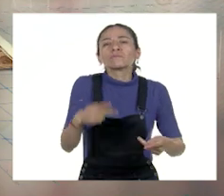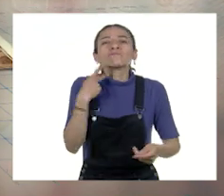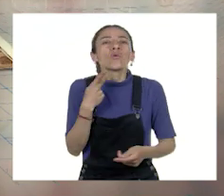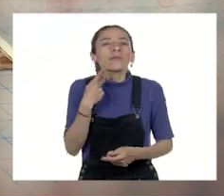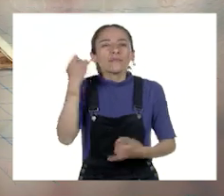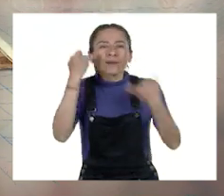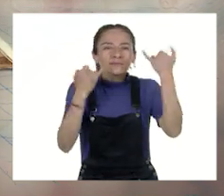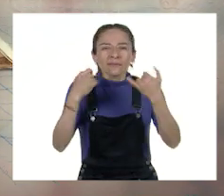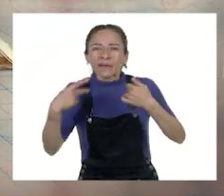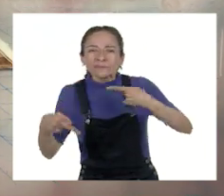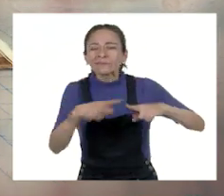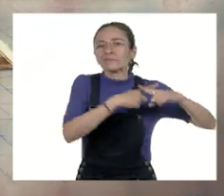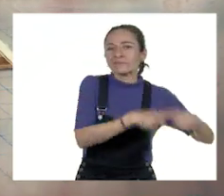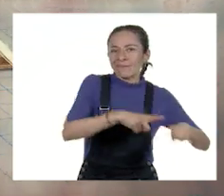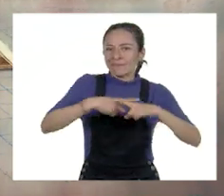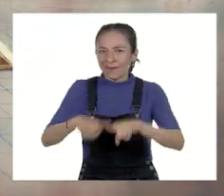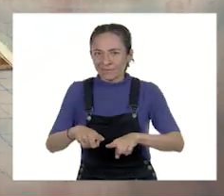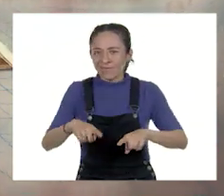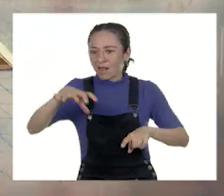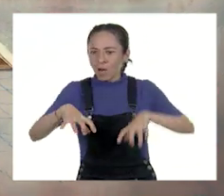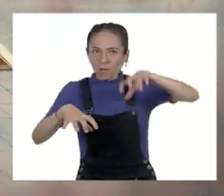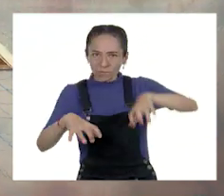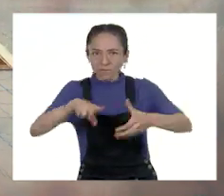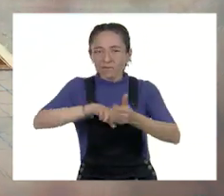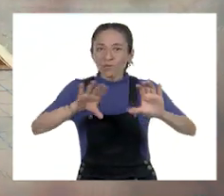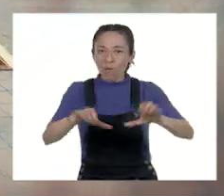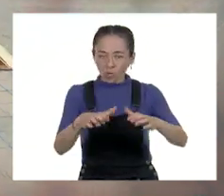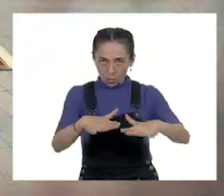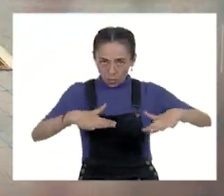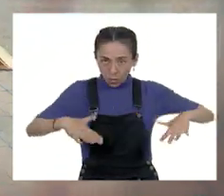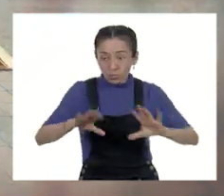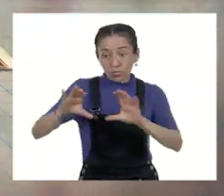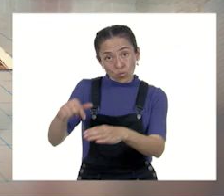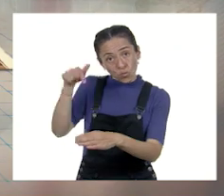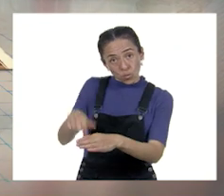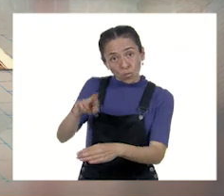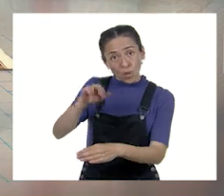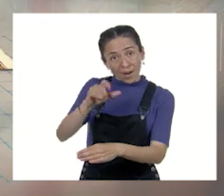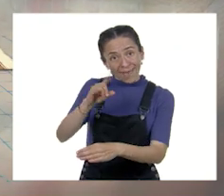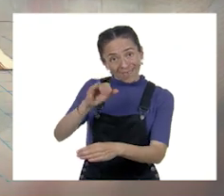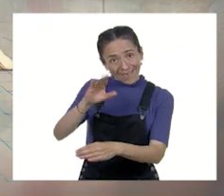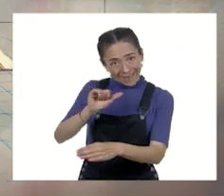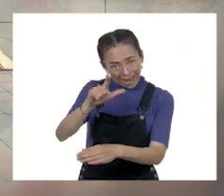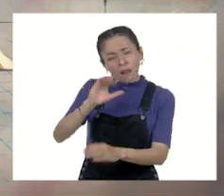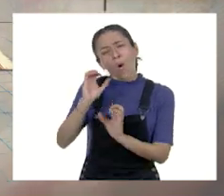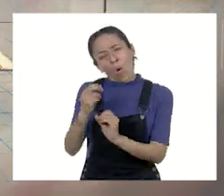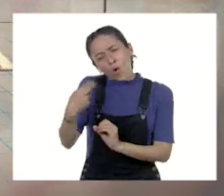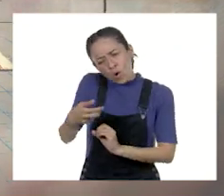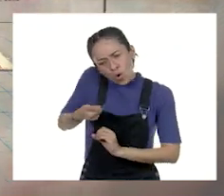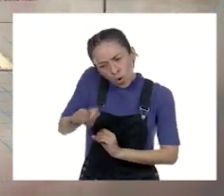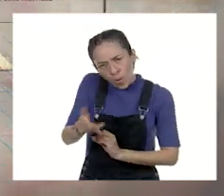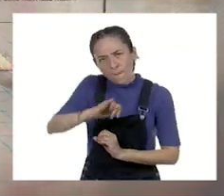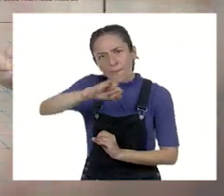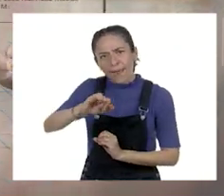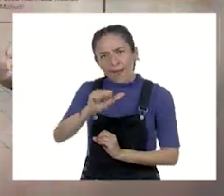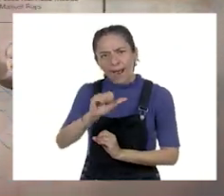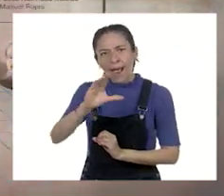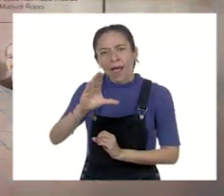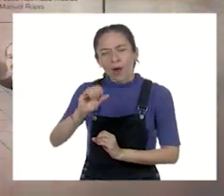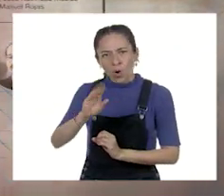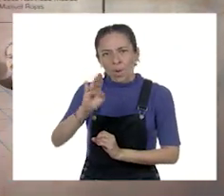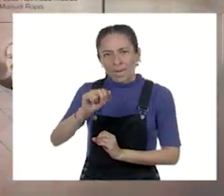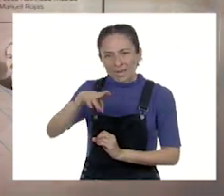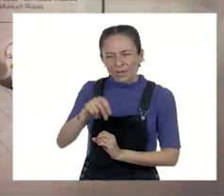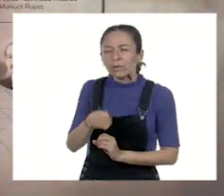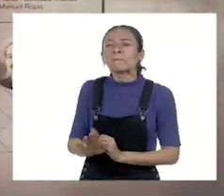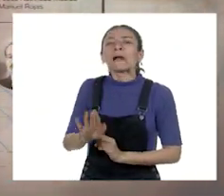2 facciones que dominaban en el Congreso. Uno era el grupo de los radicales o jacobinos, que algunos sostienen era muy cercano al